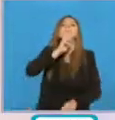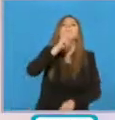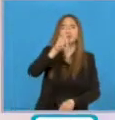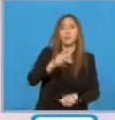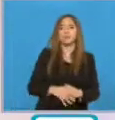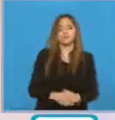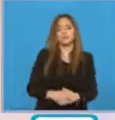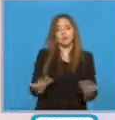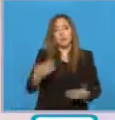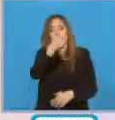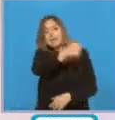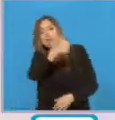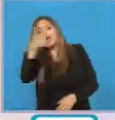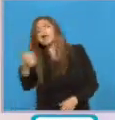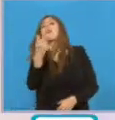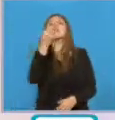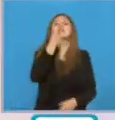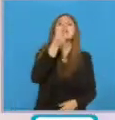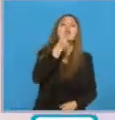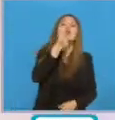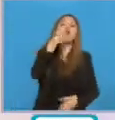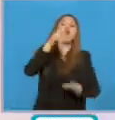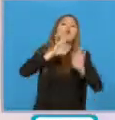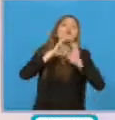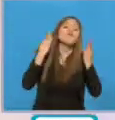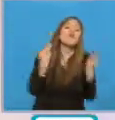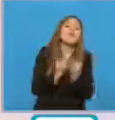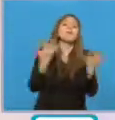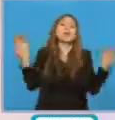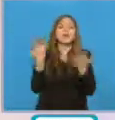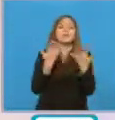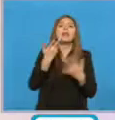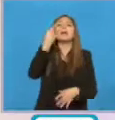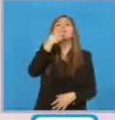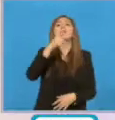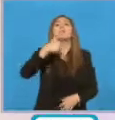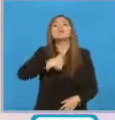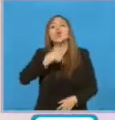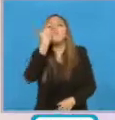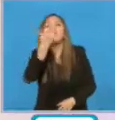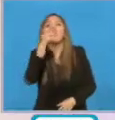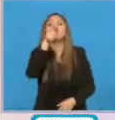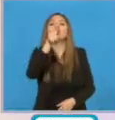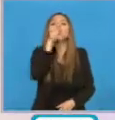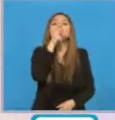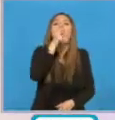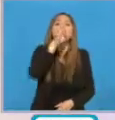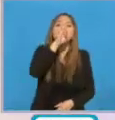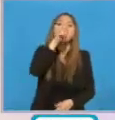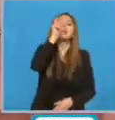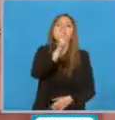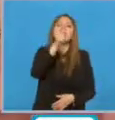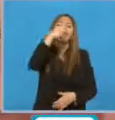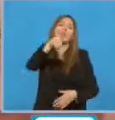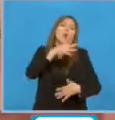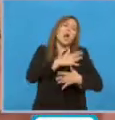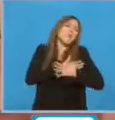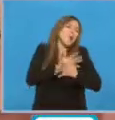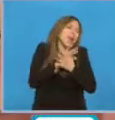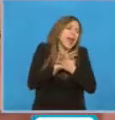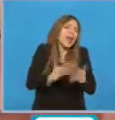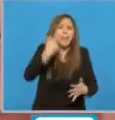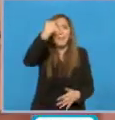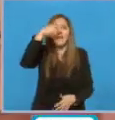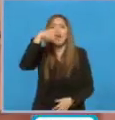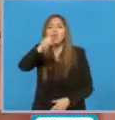de cada niño puede haber una forma de reaccionar. Lo único que te pido como padre es que todo ese amor que tienes para tu hijo no